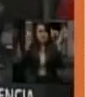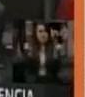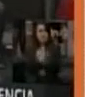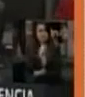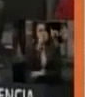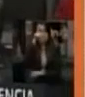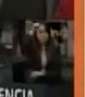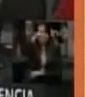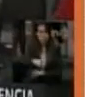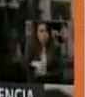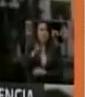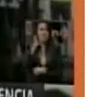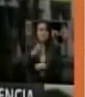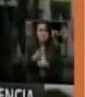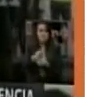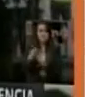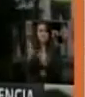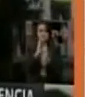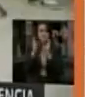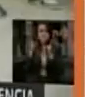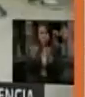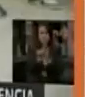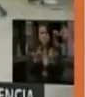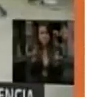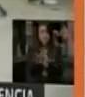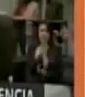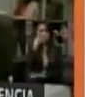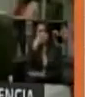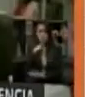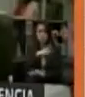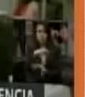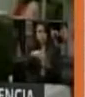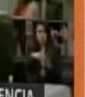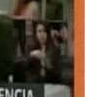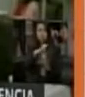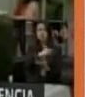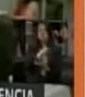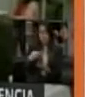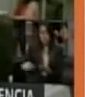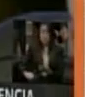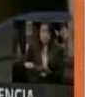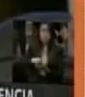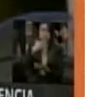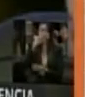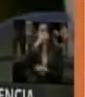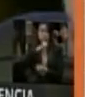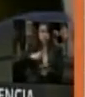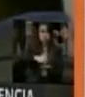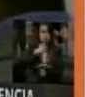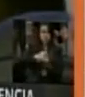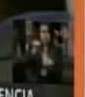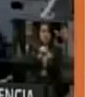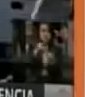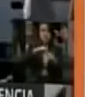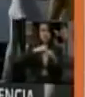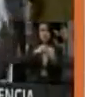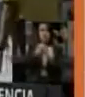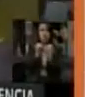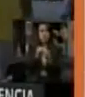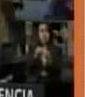incluyendo, por ejemplo, el hecho de no cuestionar el estatus migratorio de una persona que es detenida, que es claramente inmigrante o que es un inmigrante, el